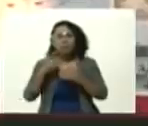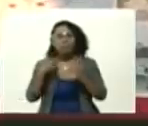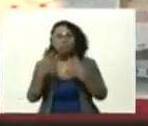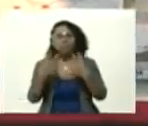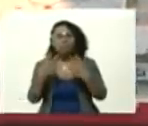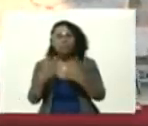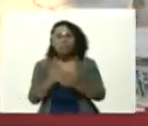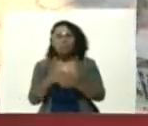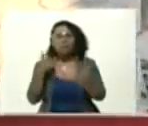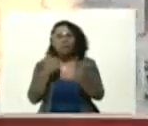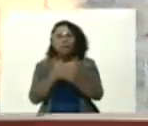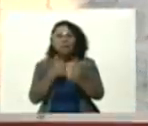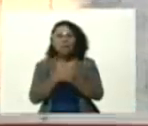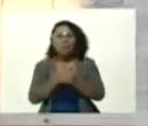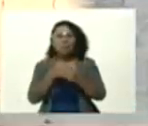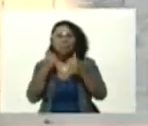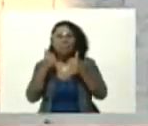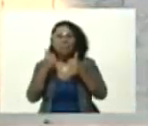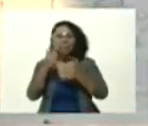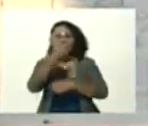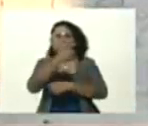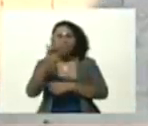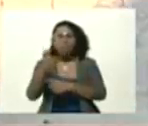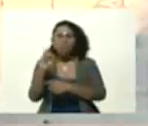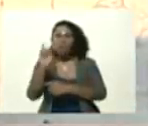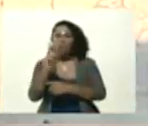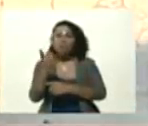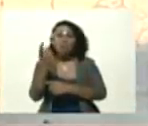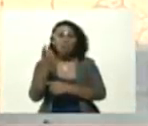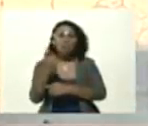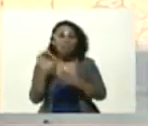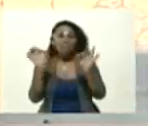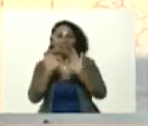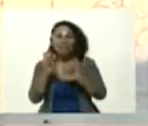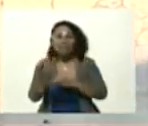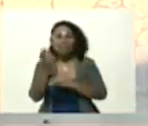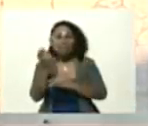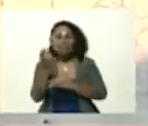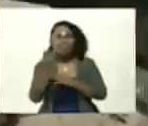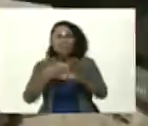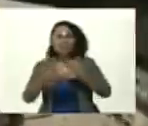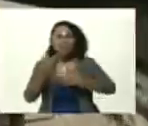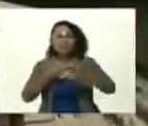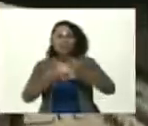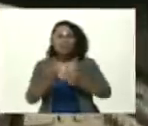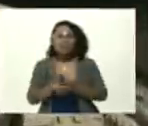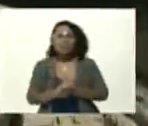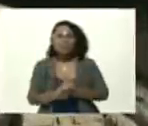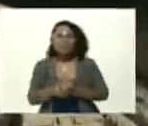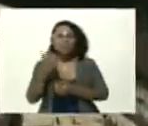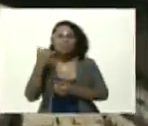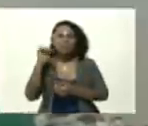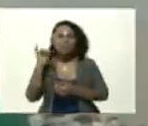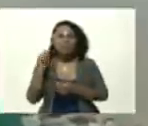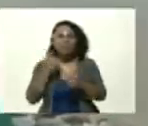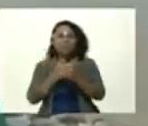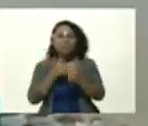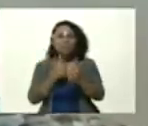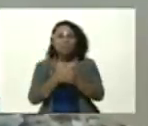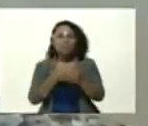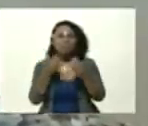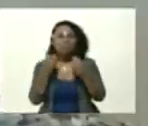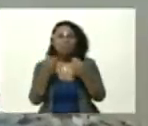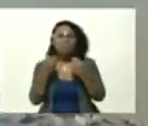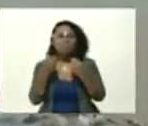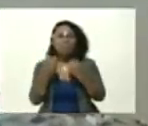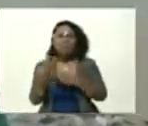respecto a la asistencia para el bienestar de la gente, no le ha faltado ningún tipo de servicios. Hay asistencia para lo